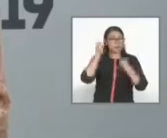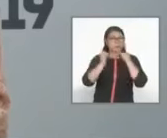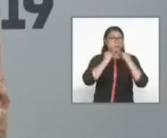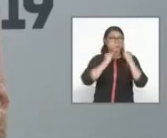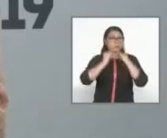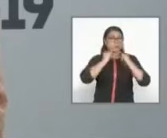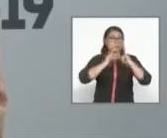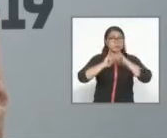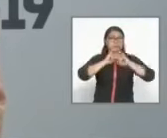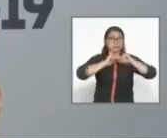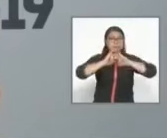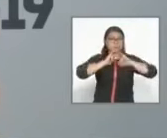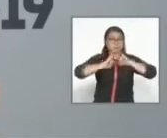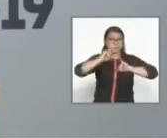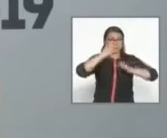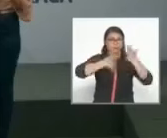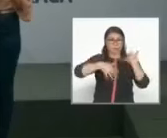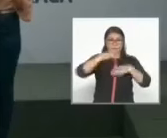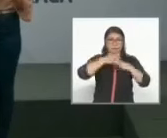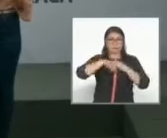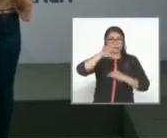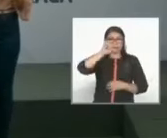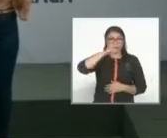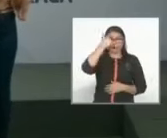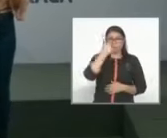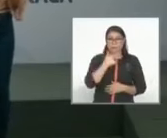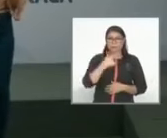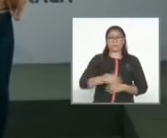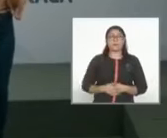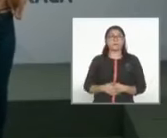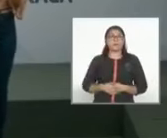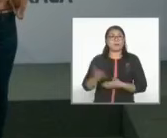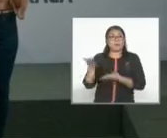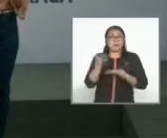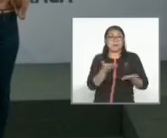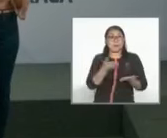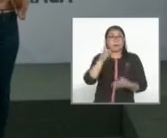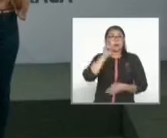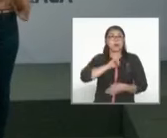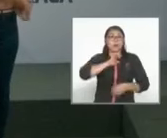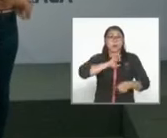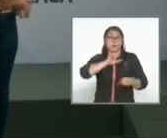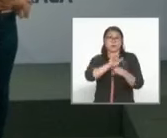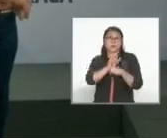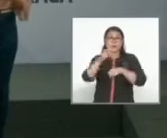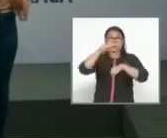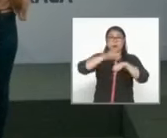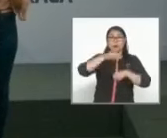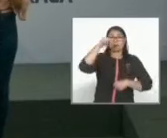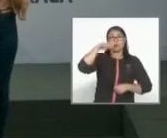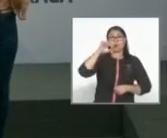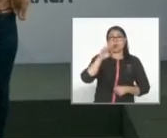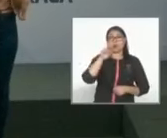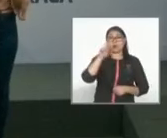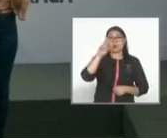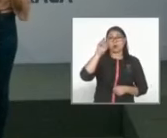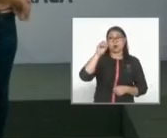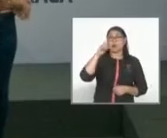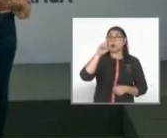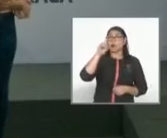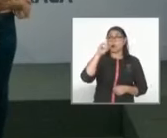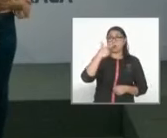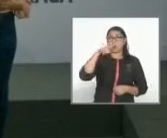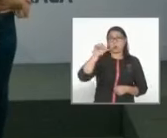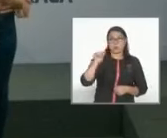señas mexicana. Esta noche nos acompaña también la neuróloga y epileptóloga del Instituto Mexicano del Seguro Social, Gabriela